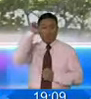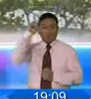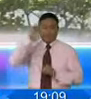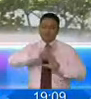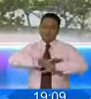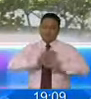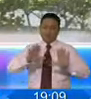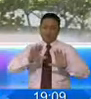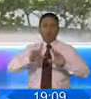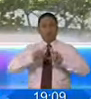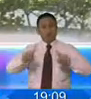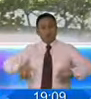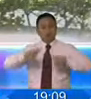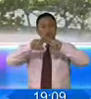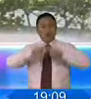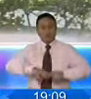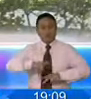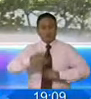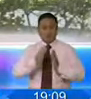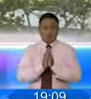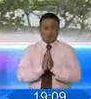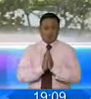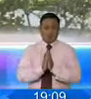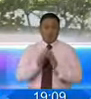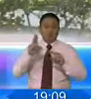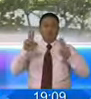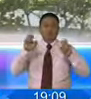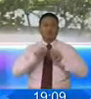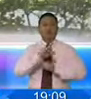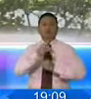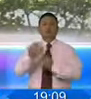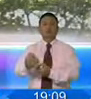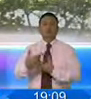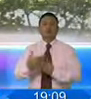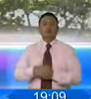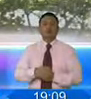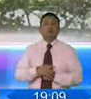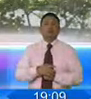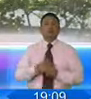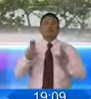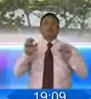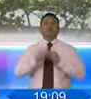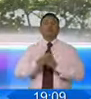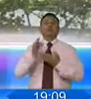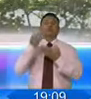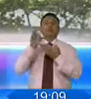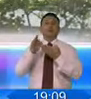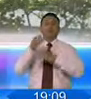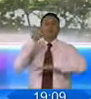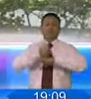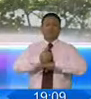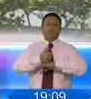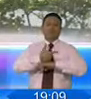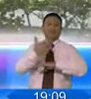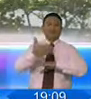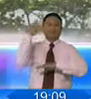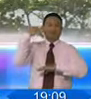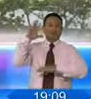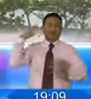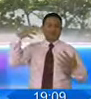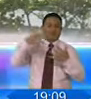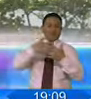declaraciones, pero que revisarán nuestra solicitud. Respecto al informe que se realiza sobre la auditoría de las sabatinas, dijeron que